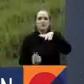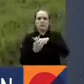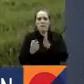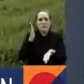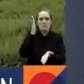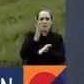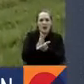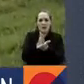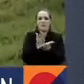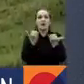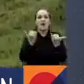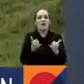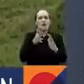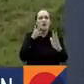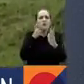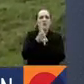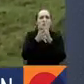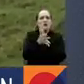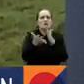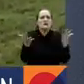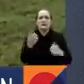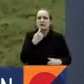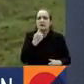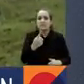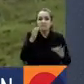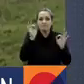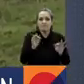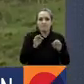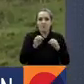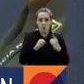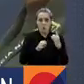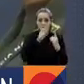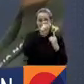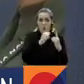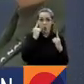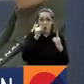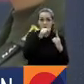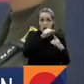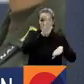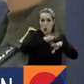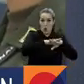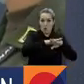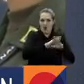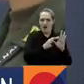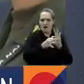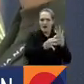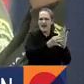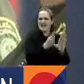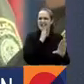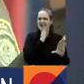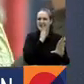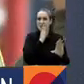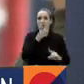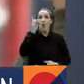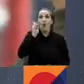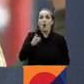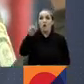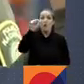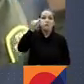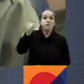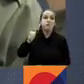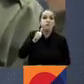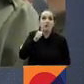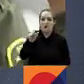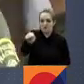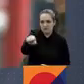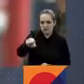que se establece es saber si hay algunas otras personas involucradas en este crimen, teniendo en cuenta y la forma en la que fue extraído el